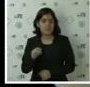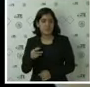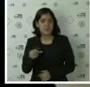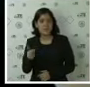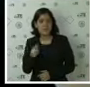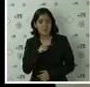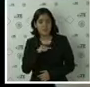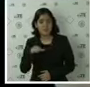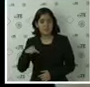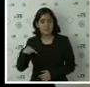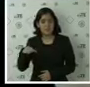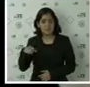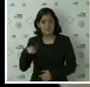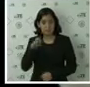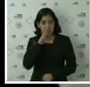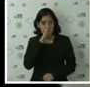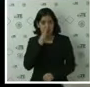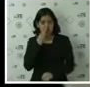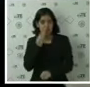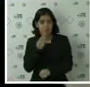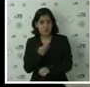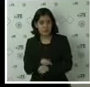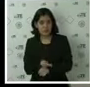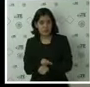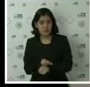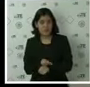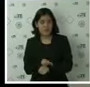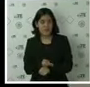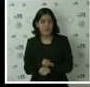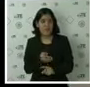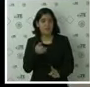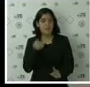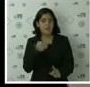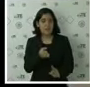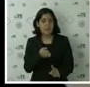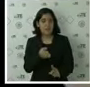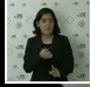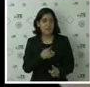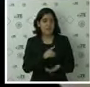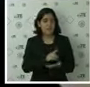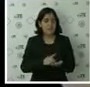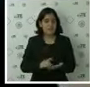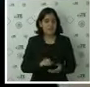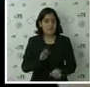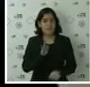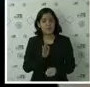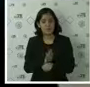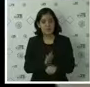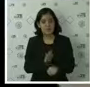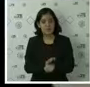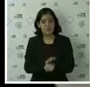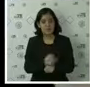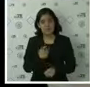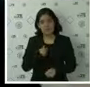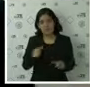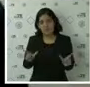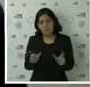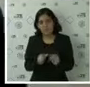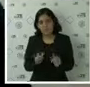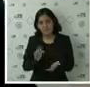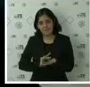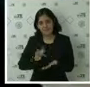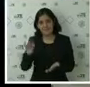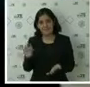ciudadanos a quien corresponde buscar que se garantice el cumplimiento de nuestros derechos. De mi parte es todo.